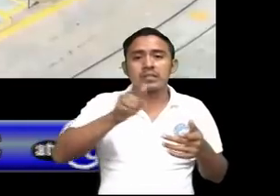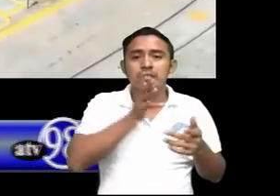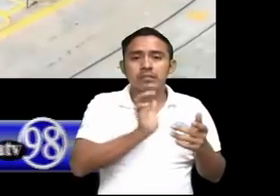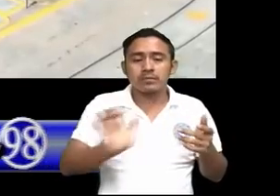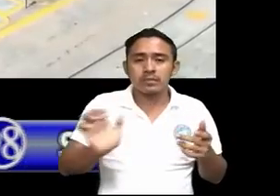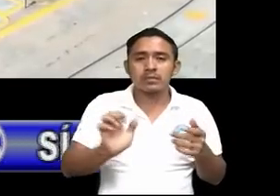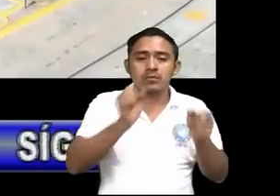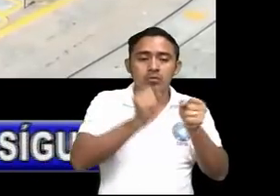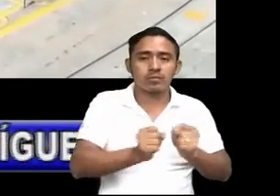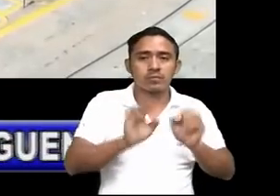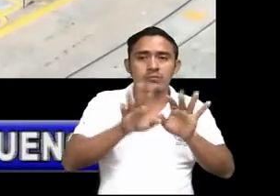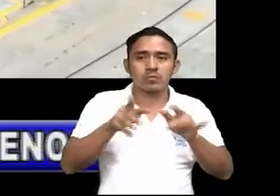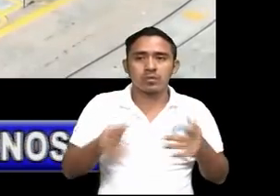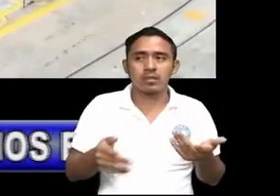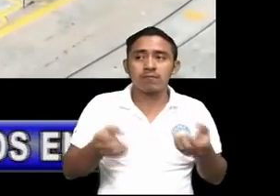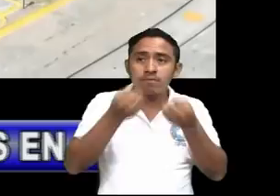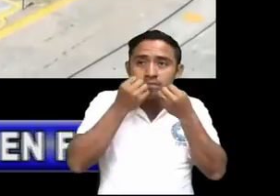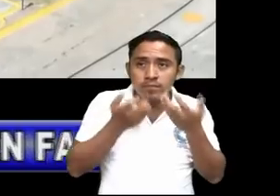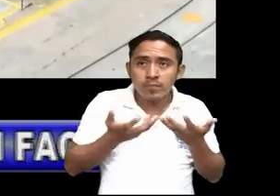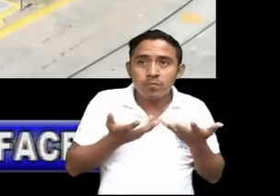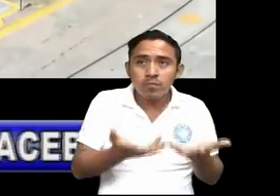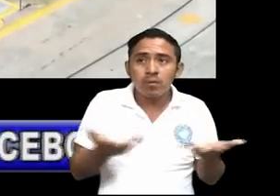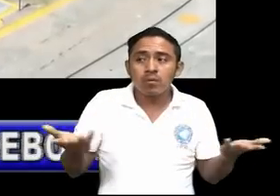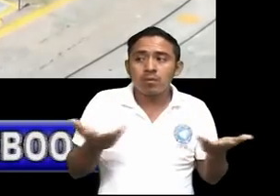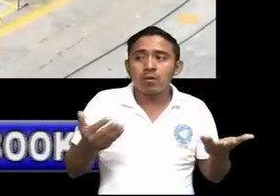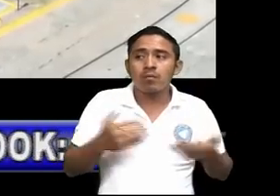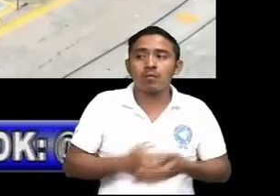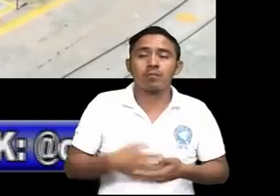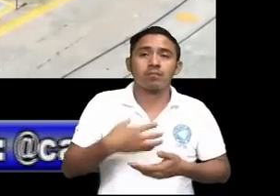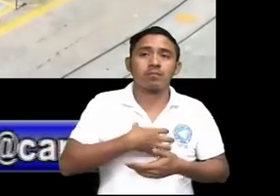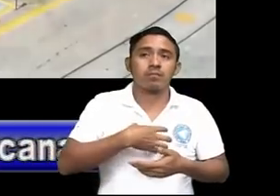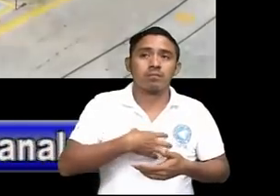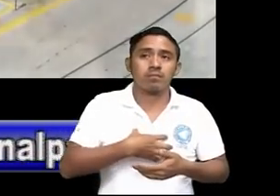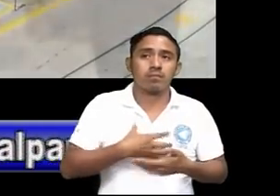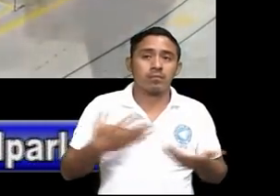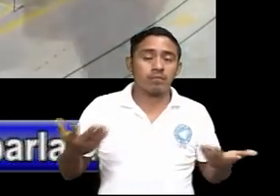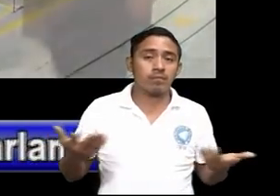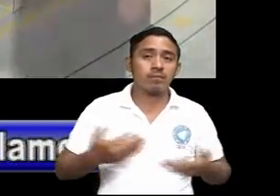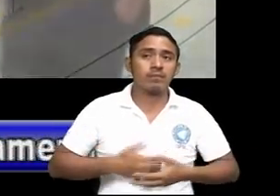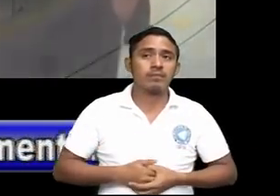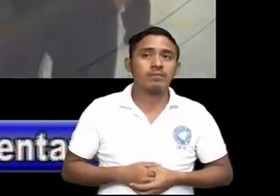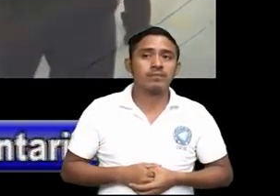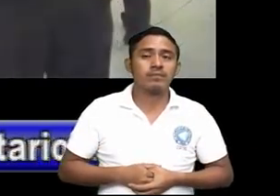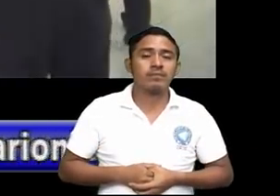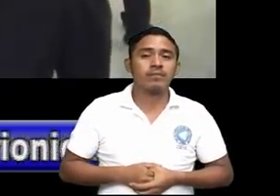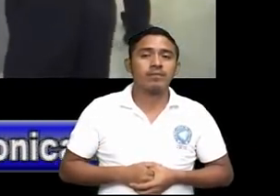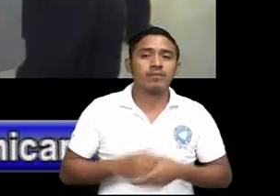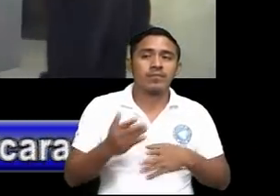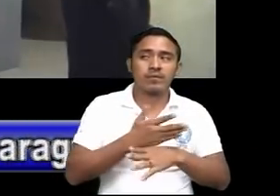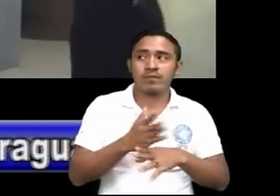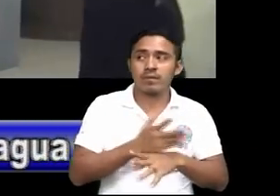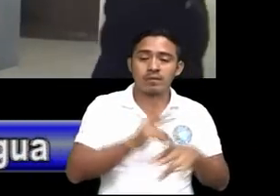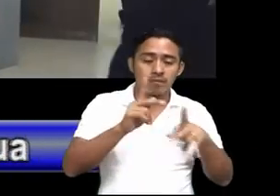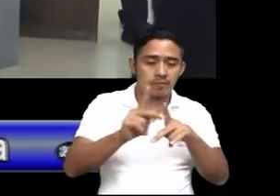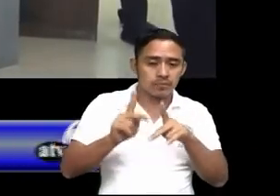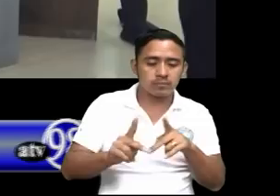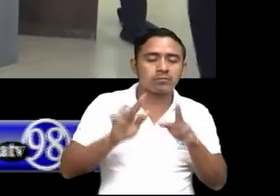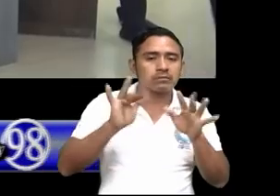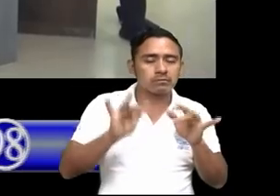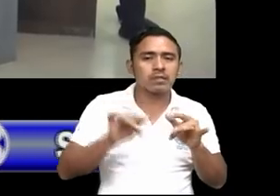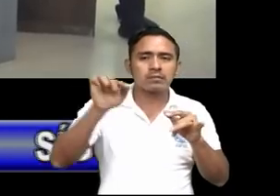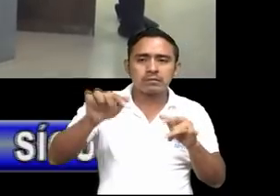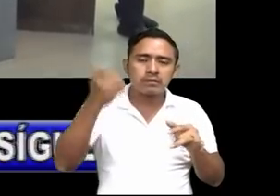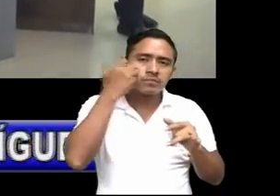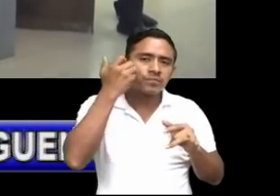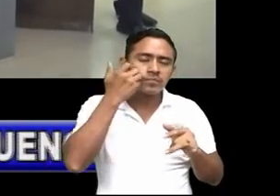niños y niñas, informó el Ministerio de Salud de este país canalero. Los casos confirmados de presencia de la